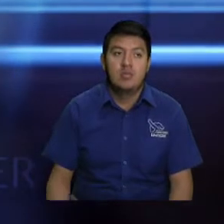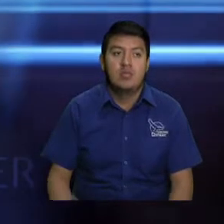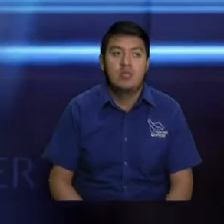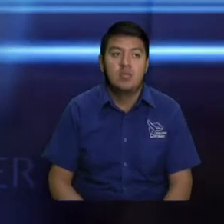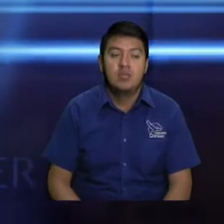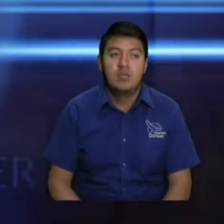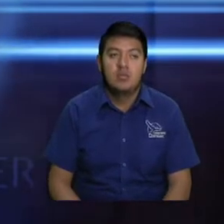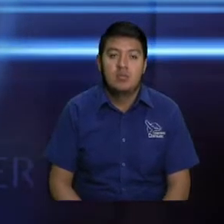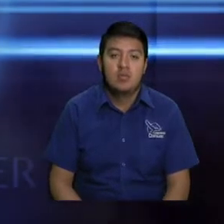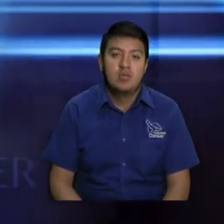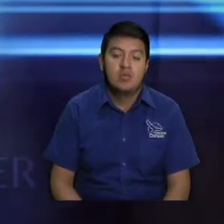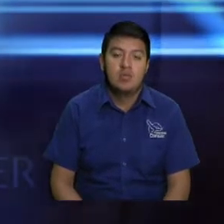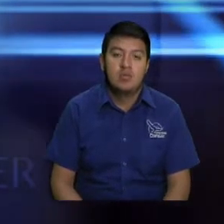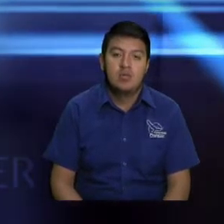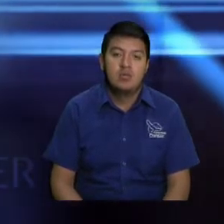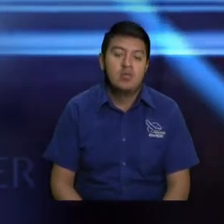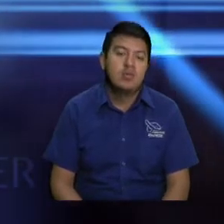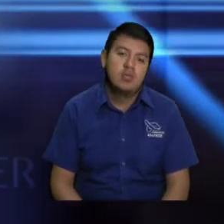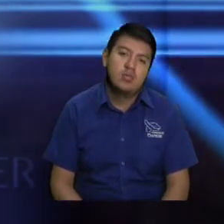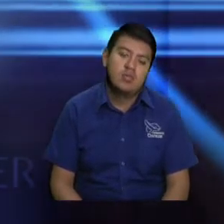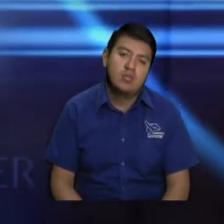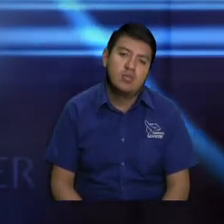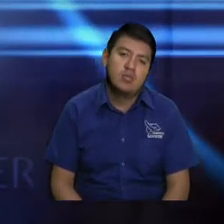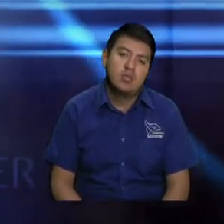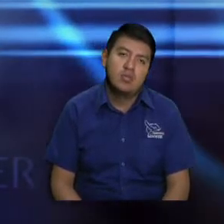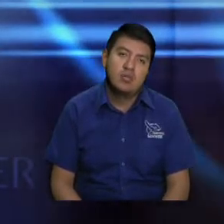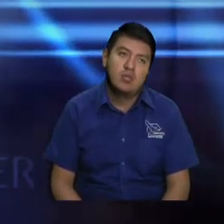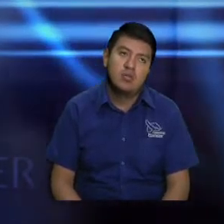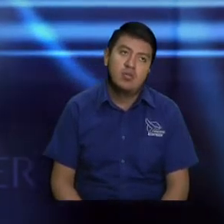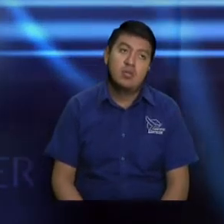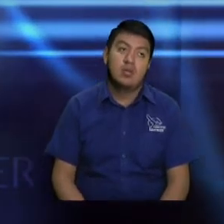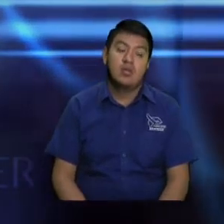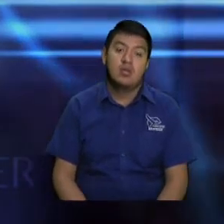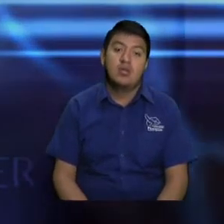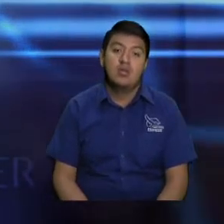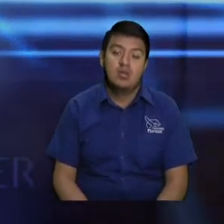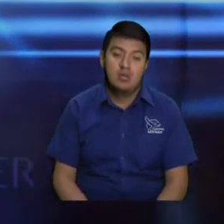dignidad, está sumergida en dignidad.